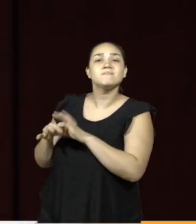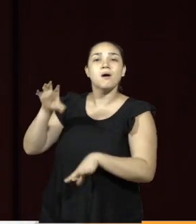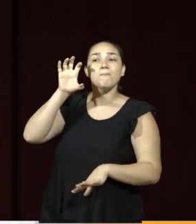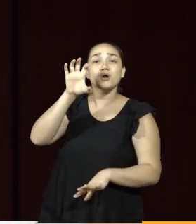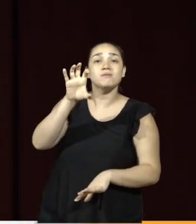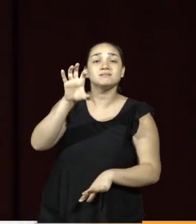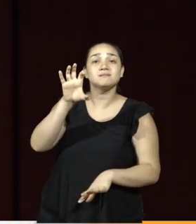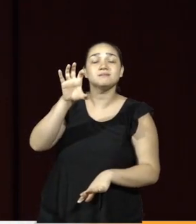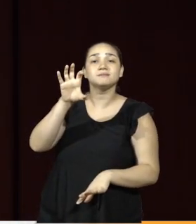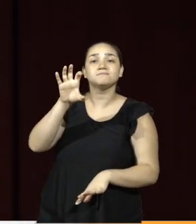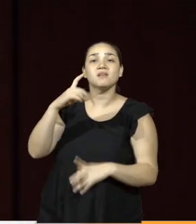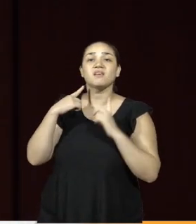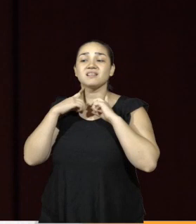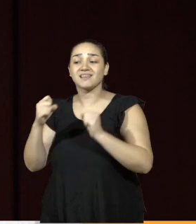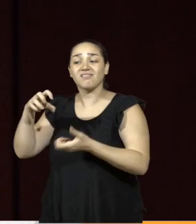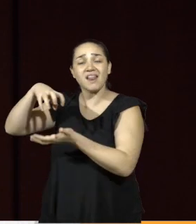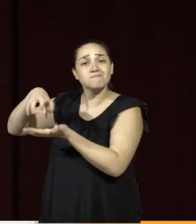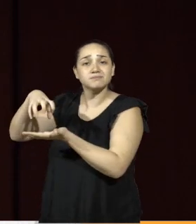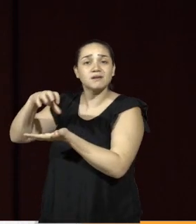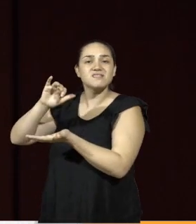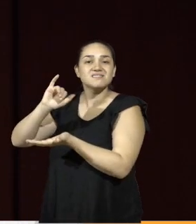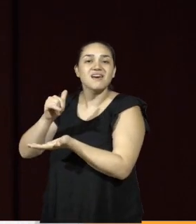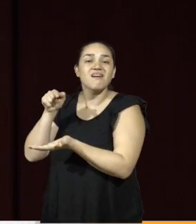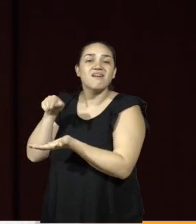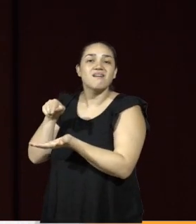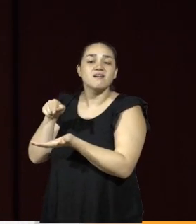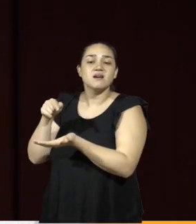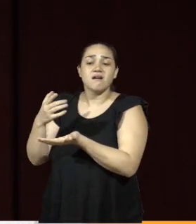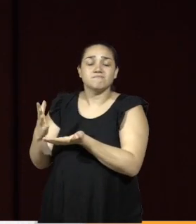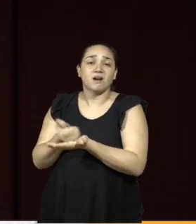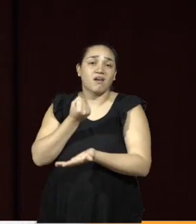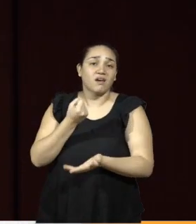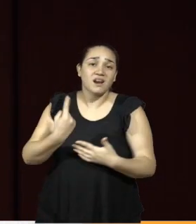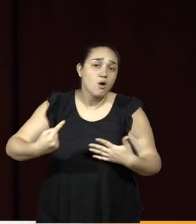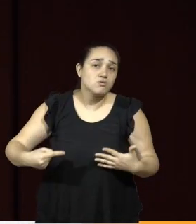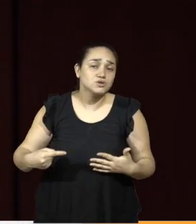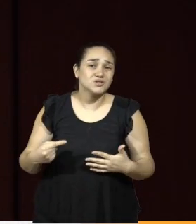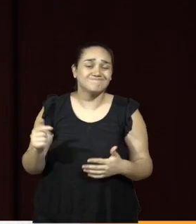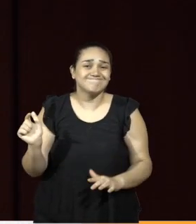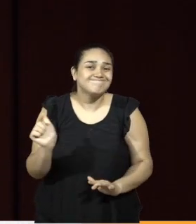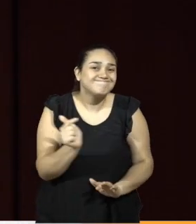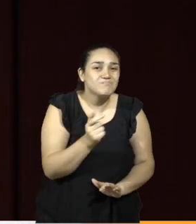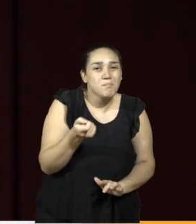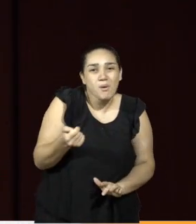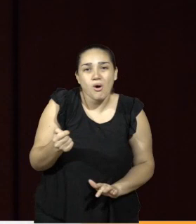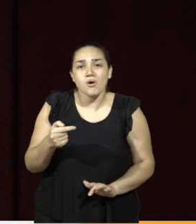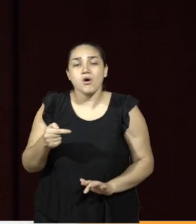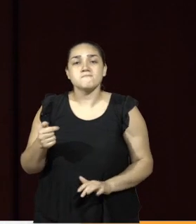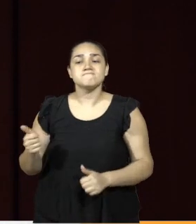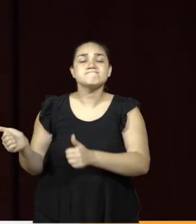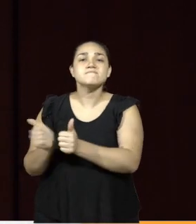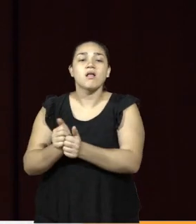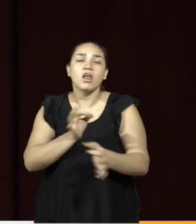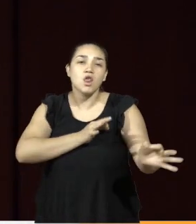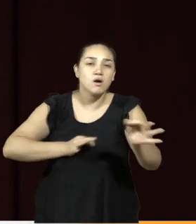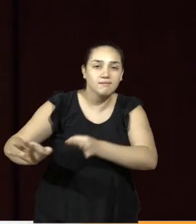provincia la Secretaría en sí no tiene demasiados recursos, entonces, bueno, nos prestan también en conjunto del tema de